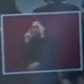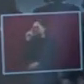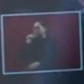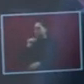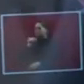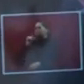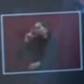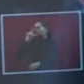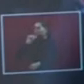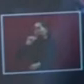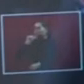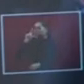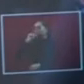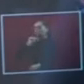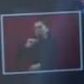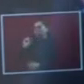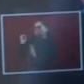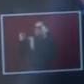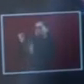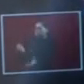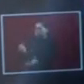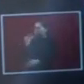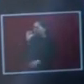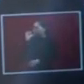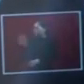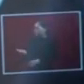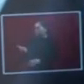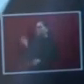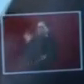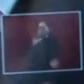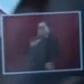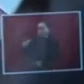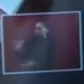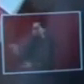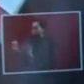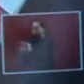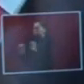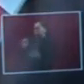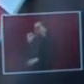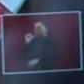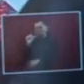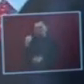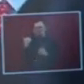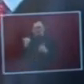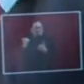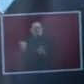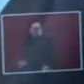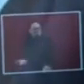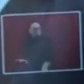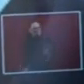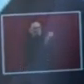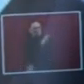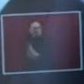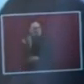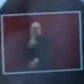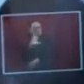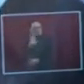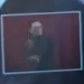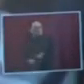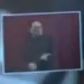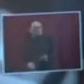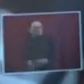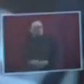sexenios pasados, de construir y reparar escuelas. El dinero, dice el presidente López Obrador, ahora va a ser entregado directamente a las escuelas, a los